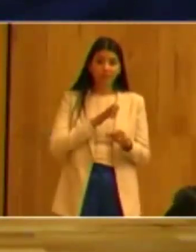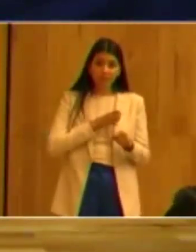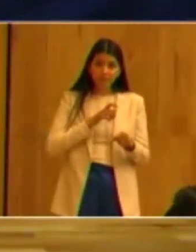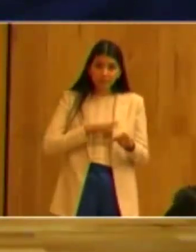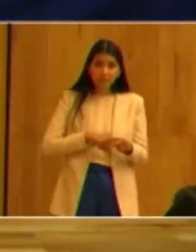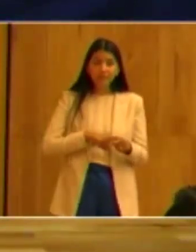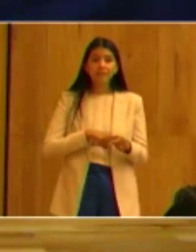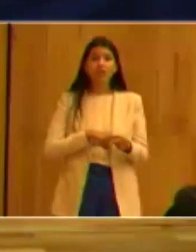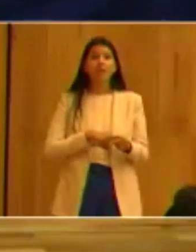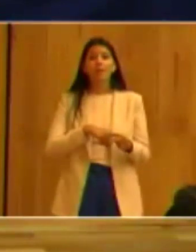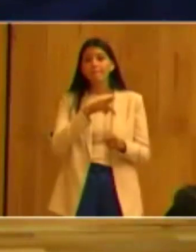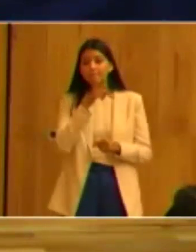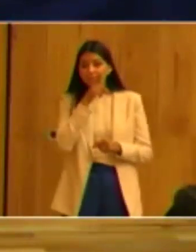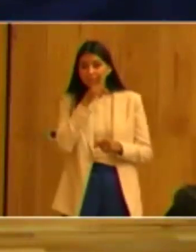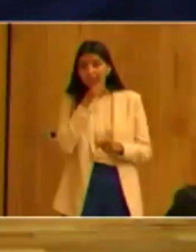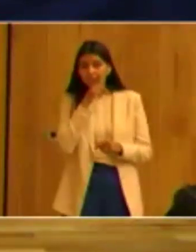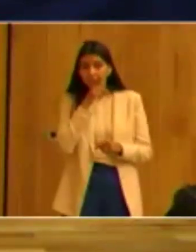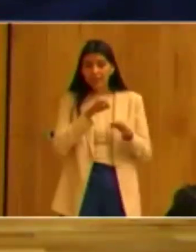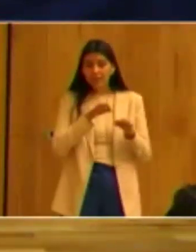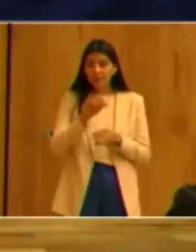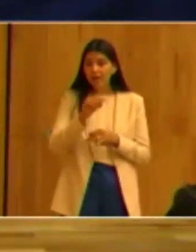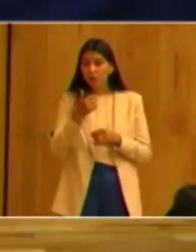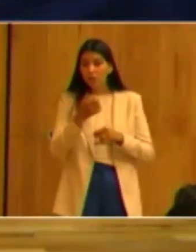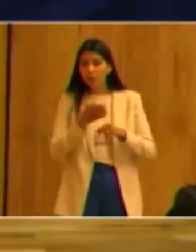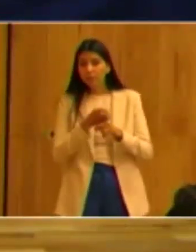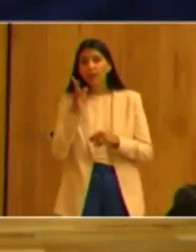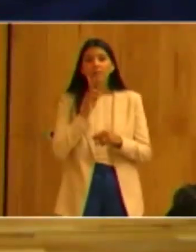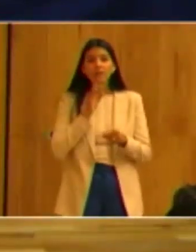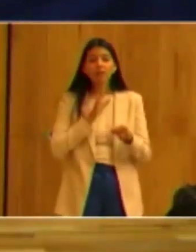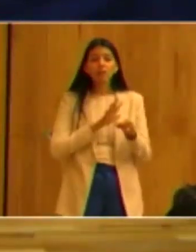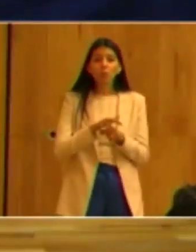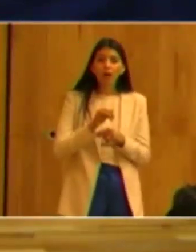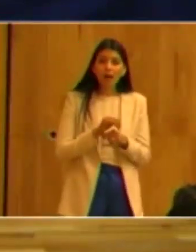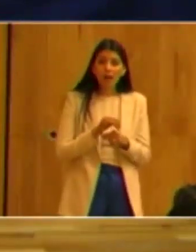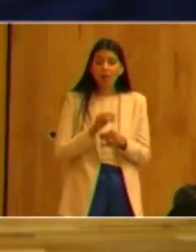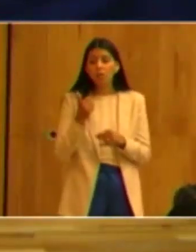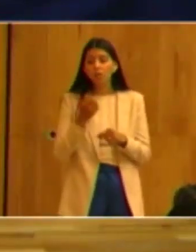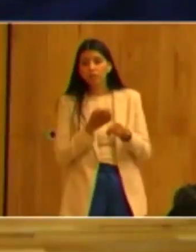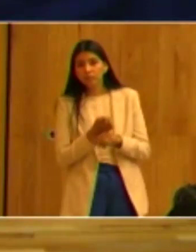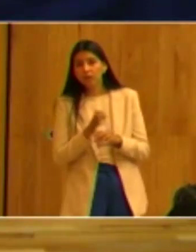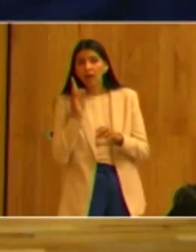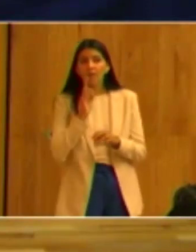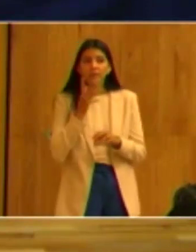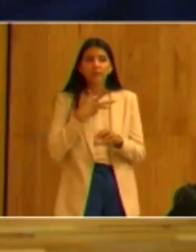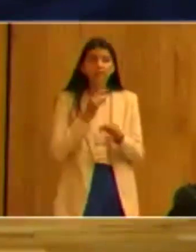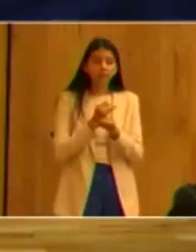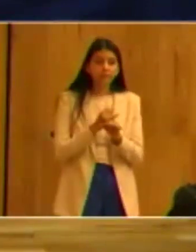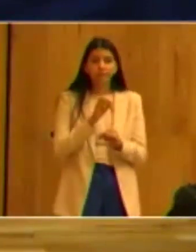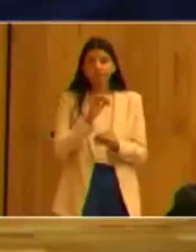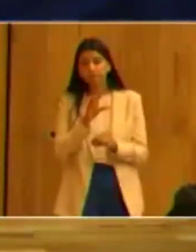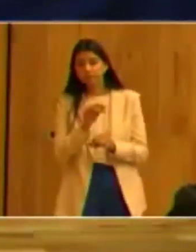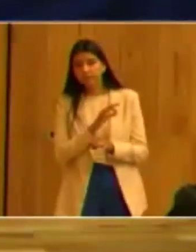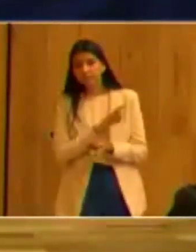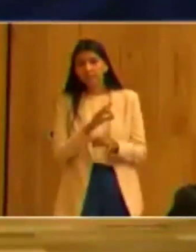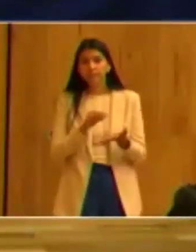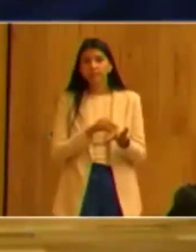particularidad. Si el papá trabaja afuera, habría que ver qué tan fuera. Habría que ver si donde él está hay internet o no, si se puede